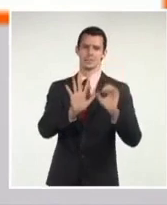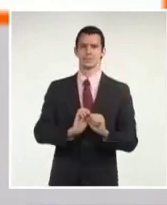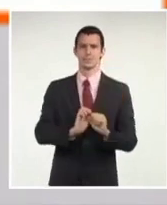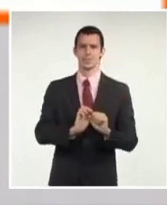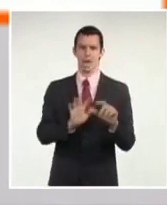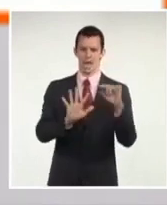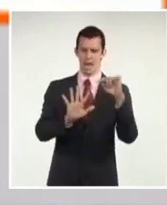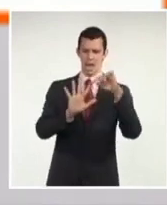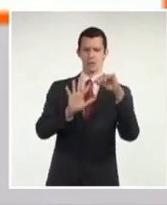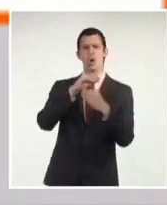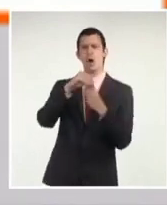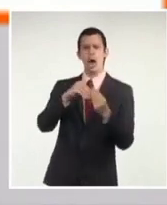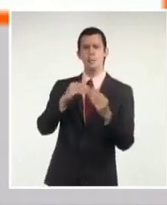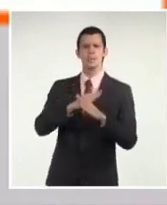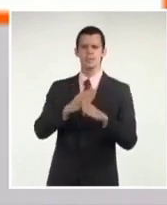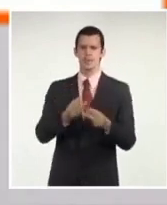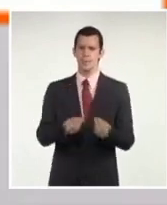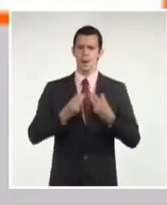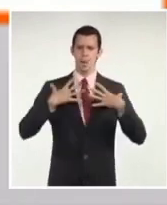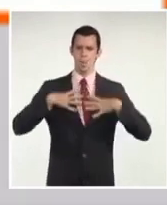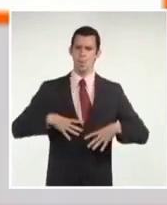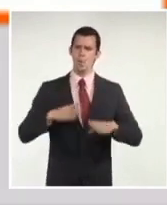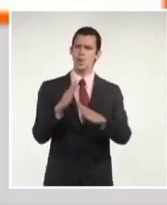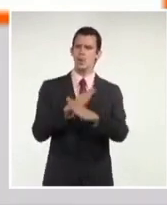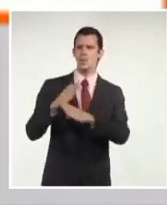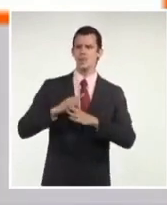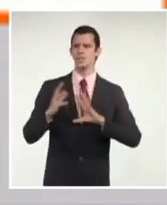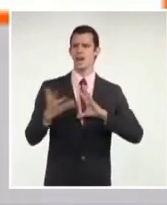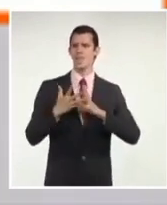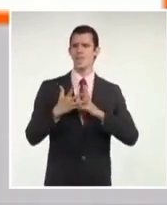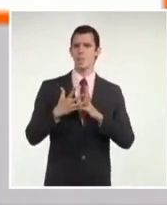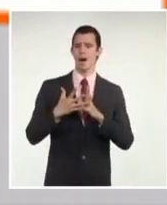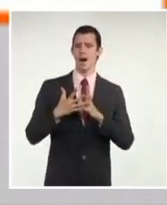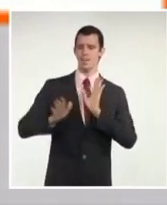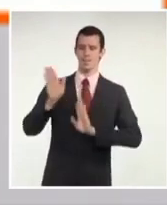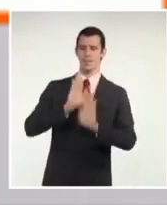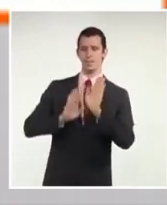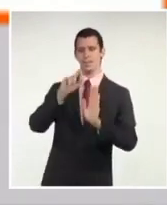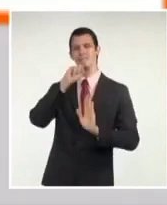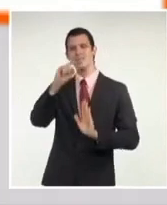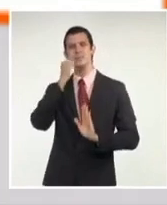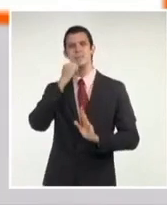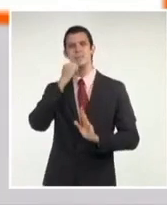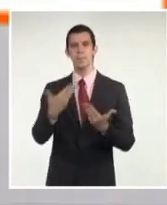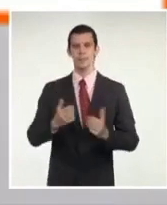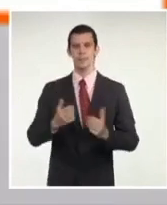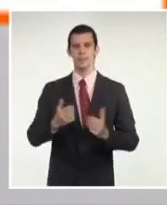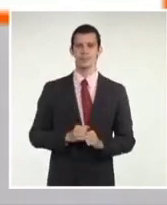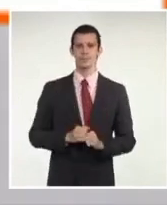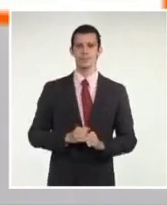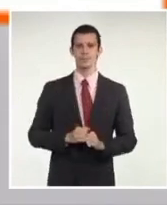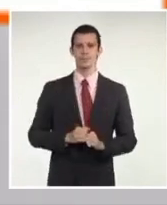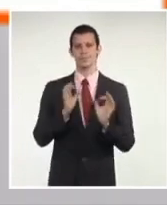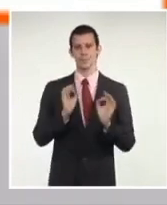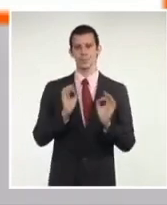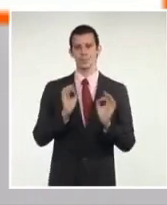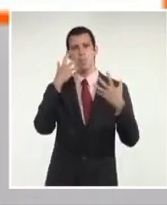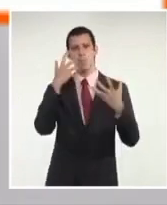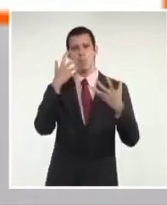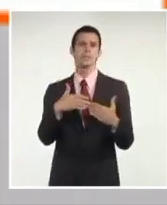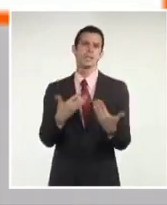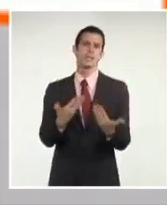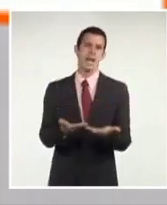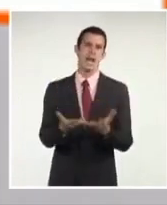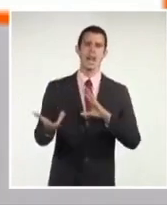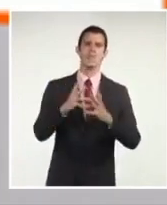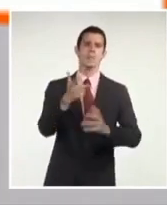afinidad, etc. Eso es para dar la imagen de que mutaciones en esta zona también son de importancia desde el punto de vista de la